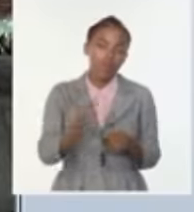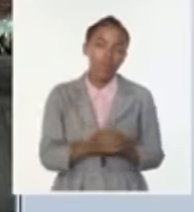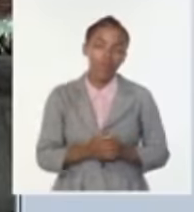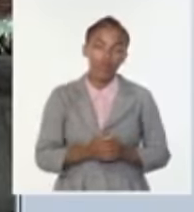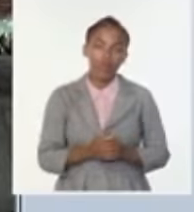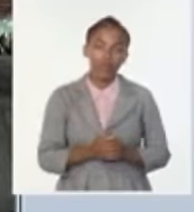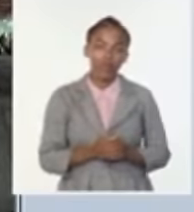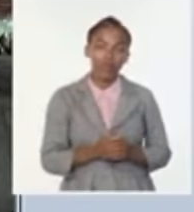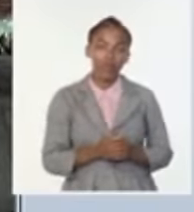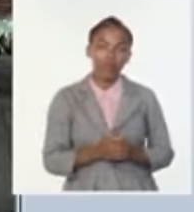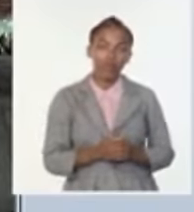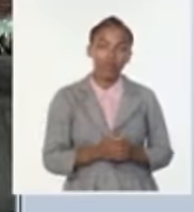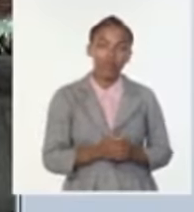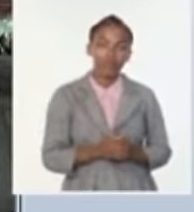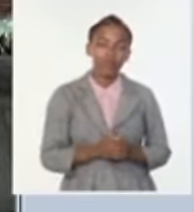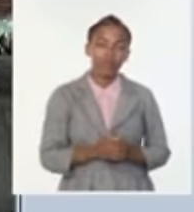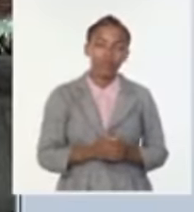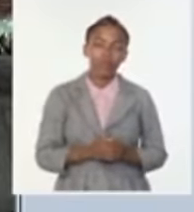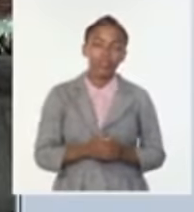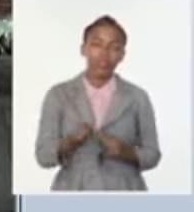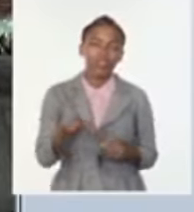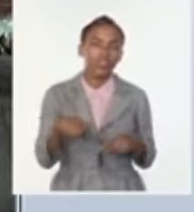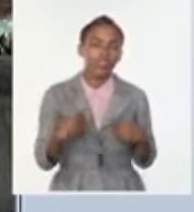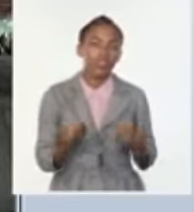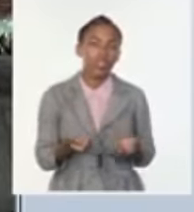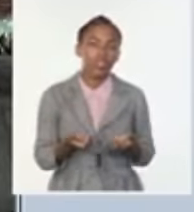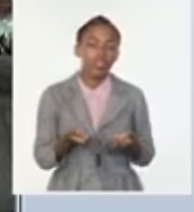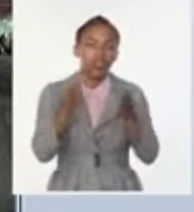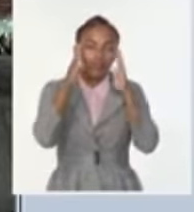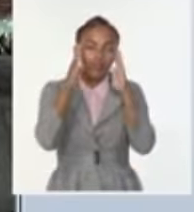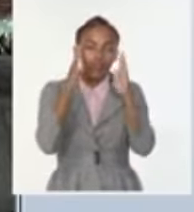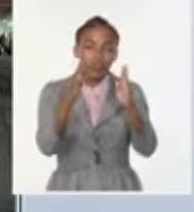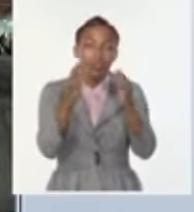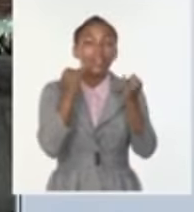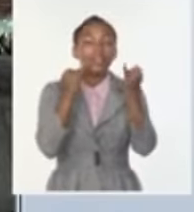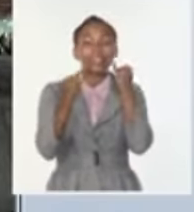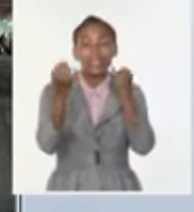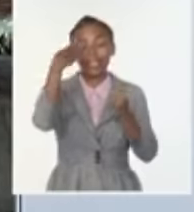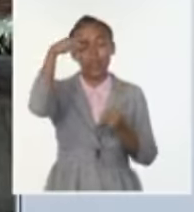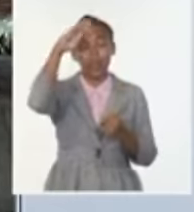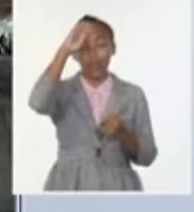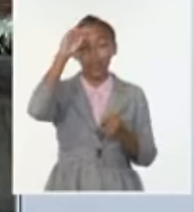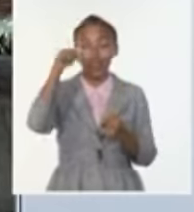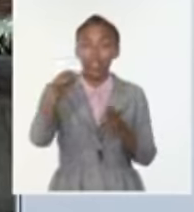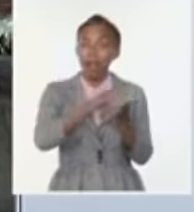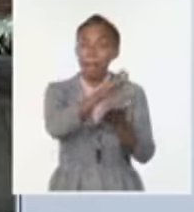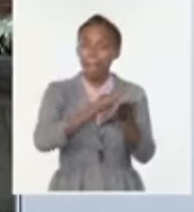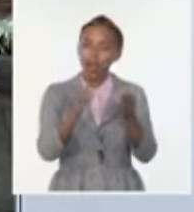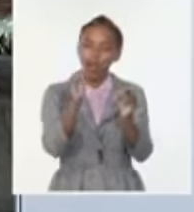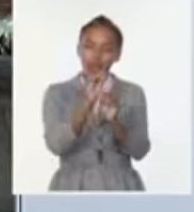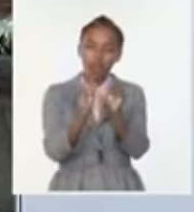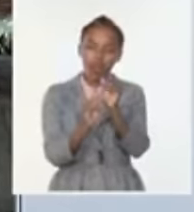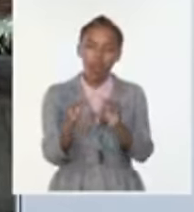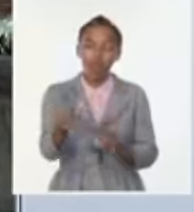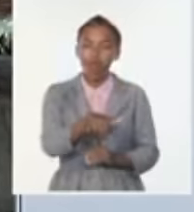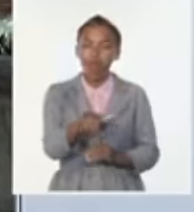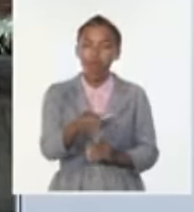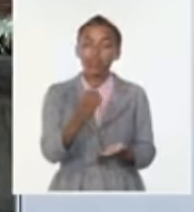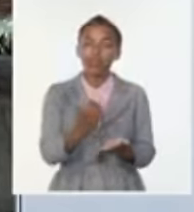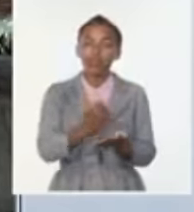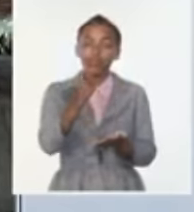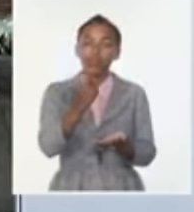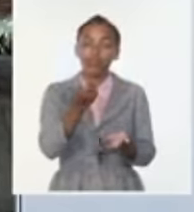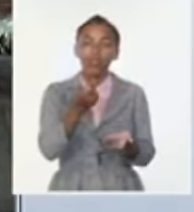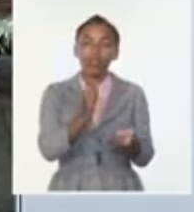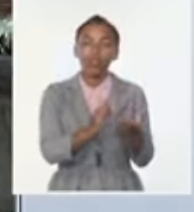cantidad. Tiene que ser en función de los intereses del país, y eso también se corrige en esta norma. Se autoriza la importación de